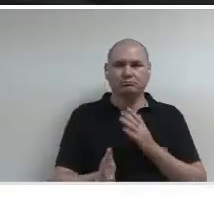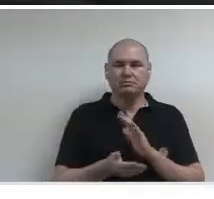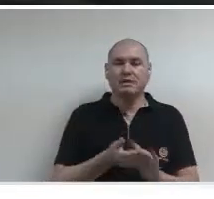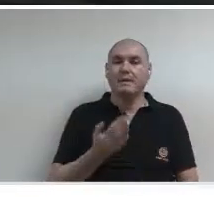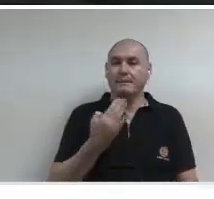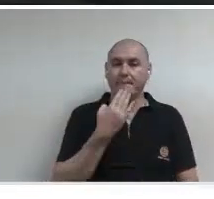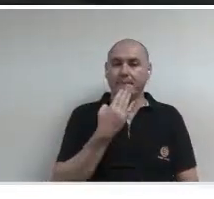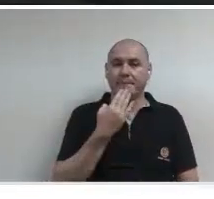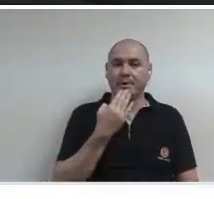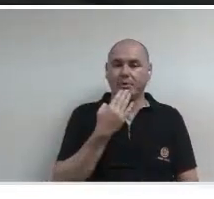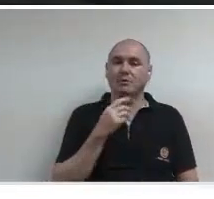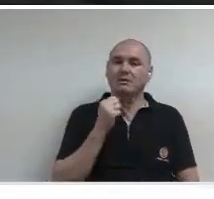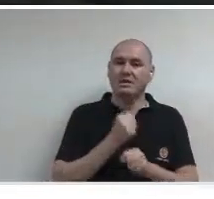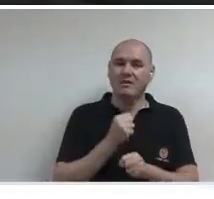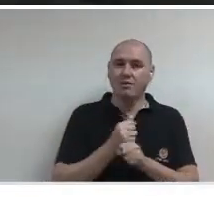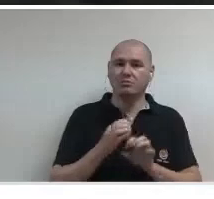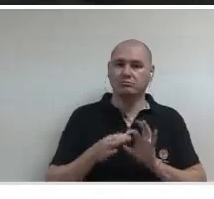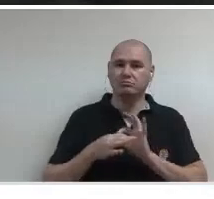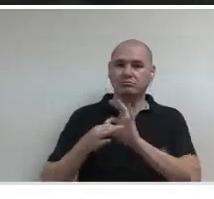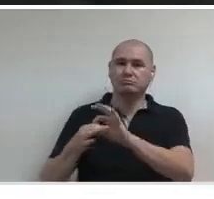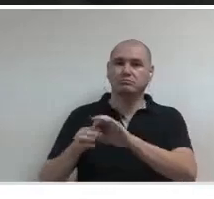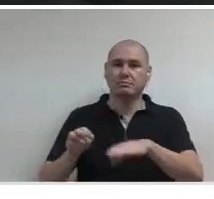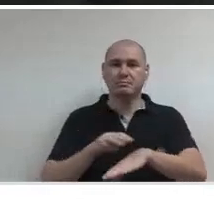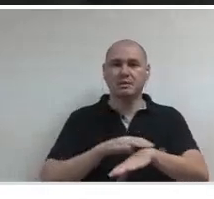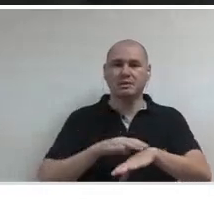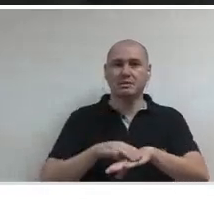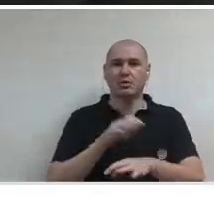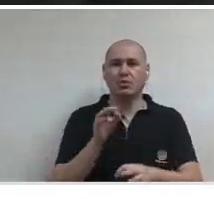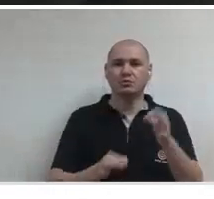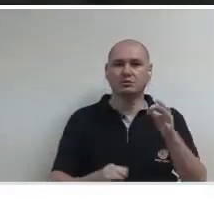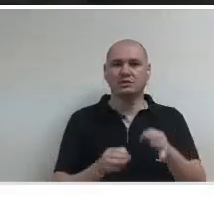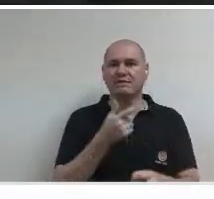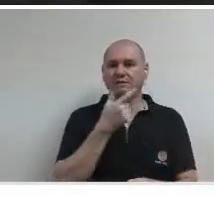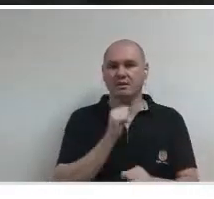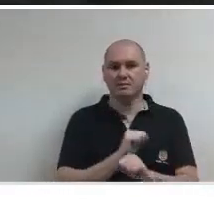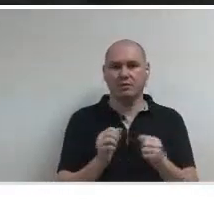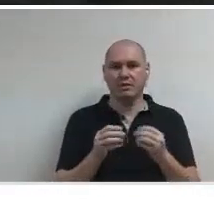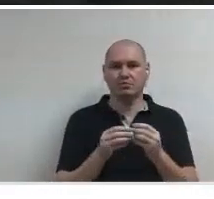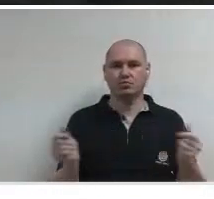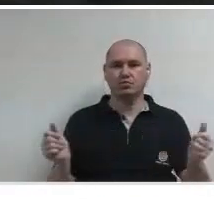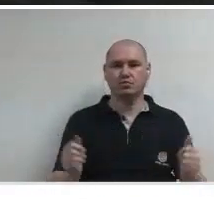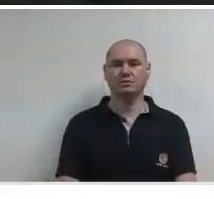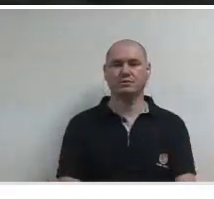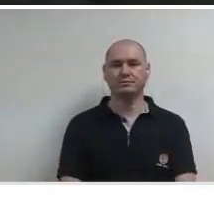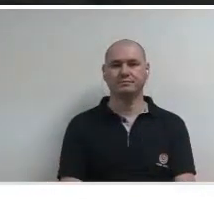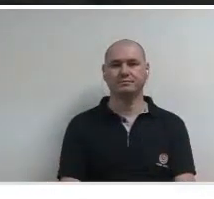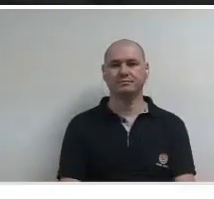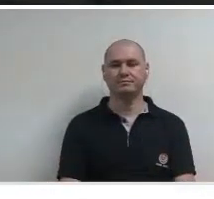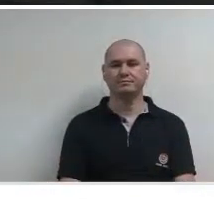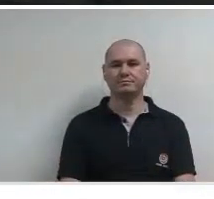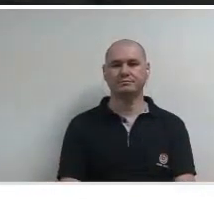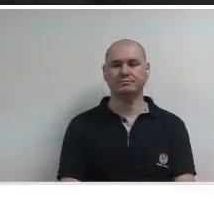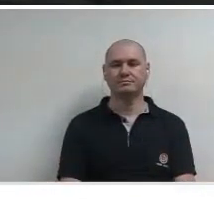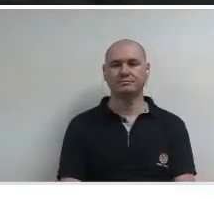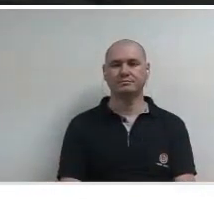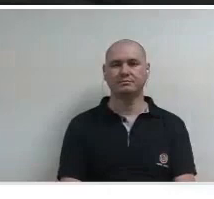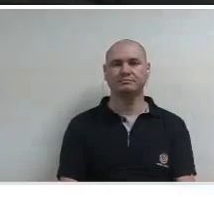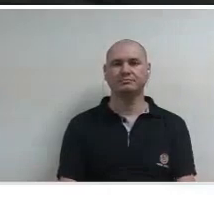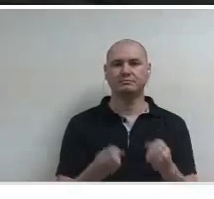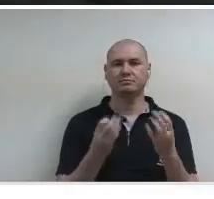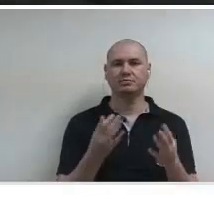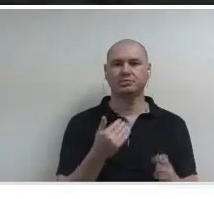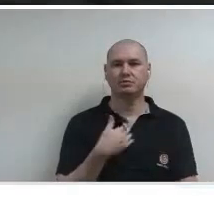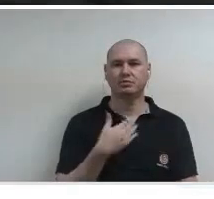problema no corresponde al Poder Judicial, ve, pero te cote ve ahí, Ministerio de Justicia en Dive, en